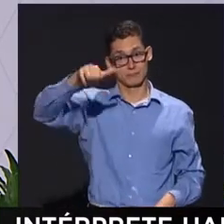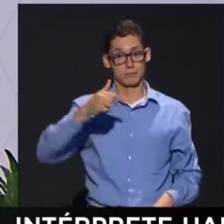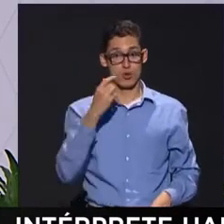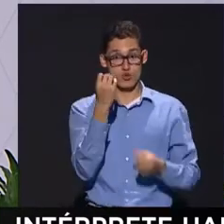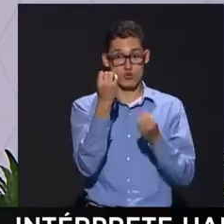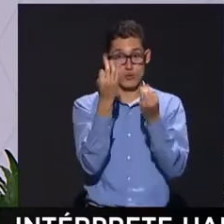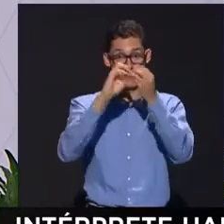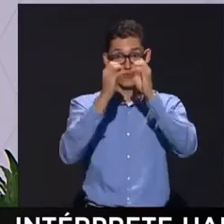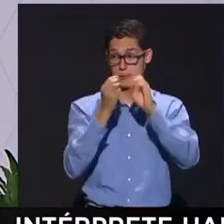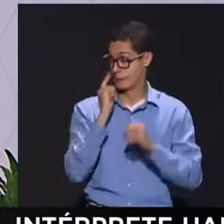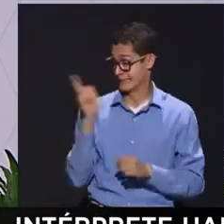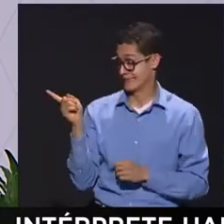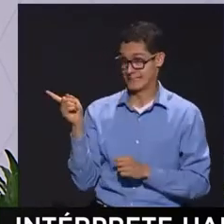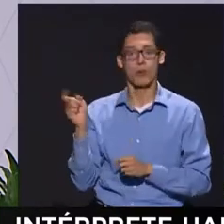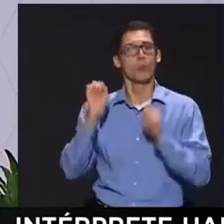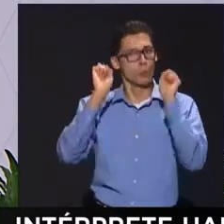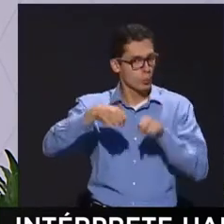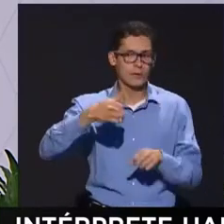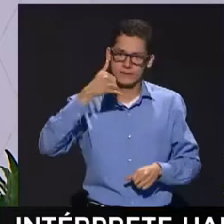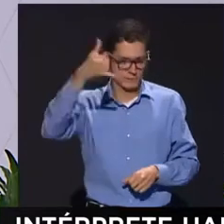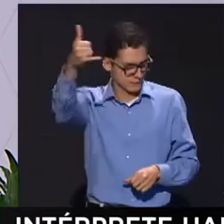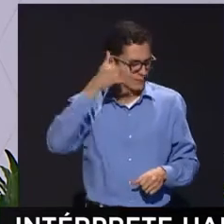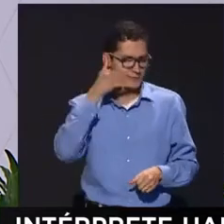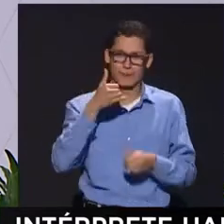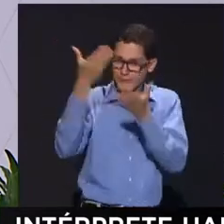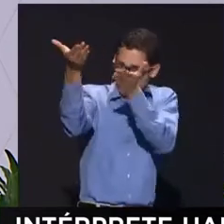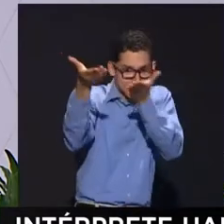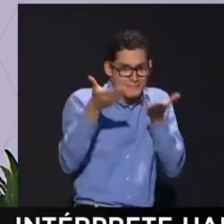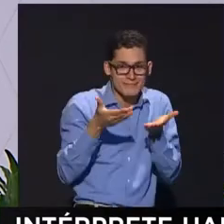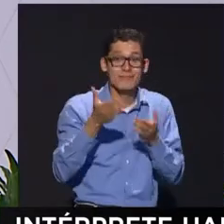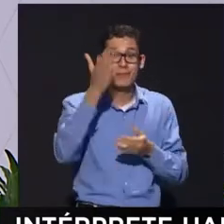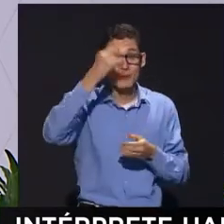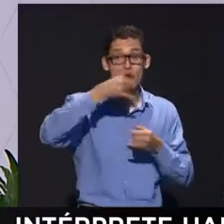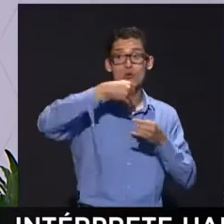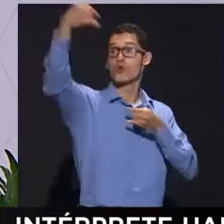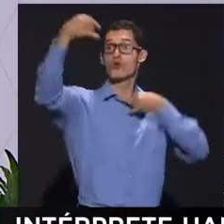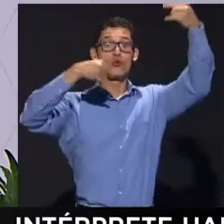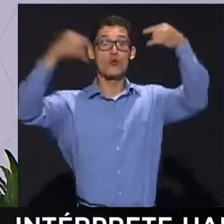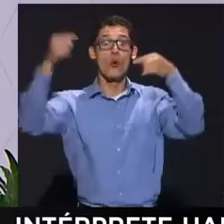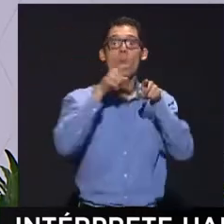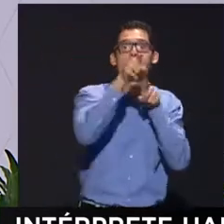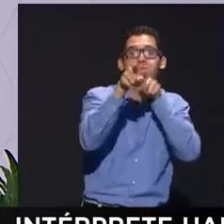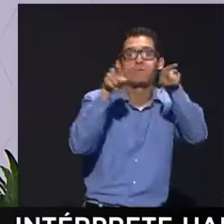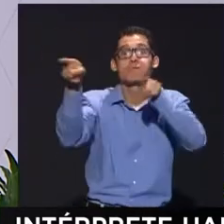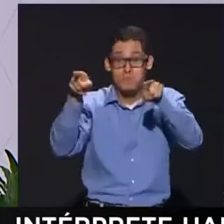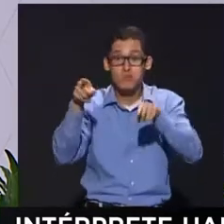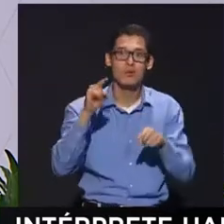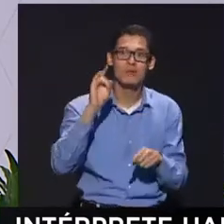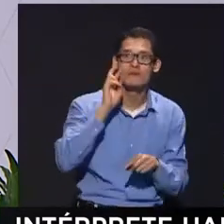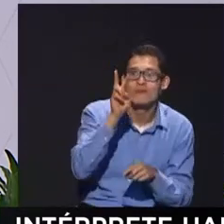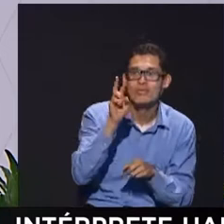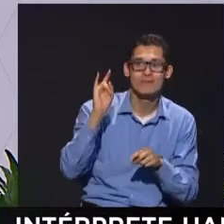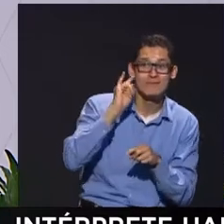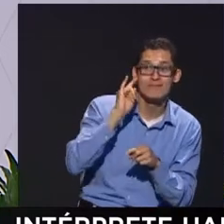268-6030, se pueden comunicar y acá con mucho gusto y nos vamos a sentir muy felices de saber que están escuchando nuestro programa. Mientras tanto, ¿qué les parece si nos vamos a ver un